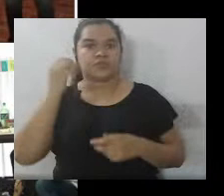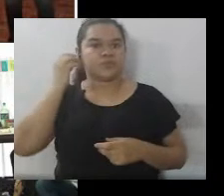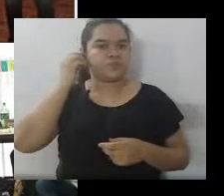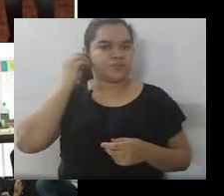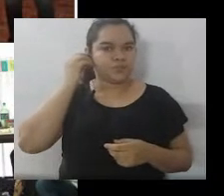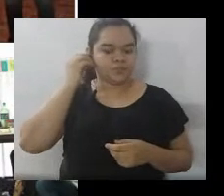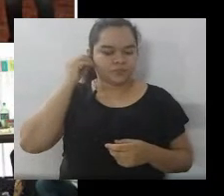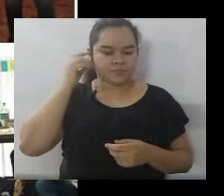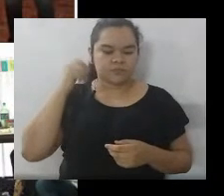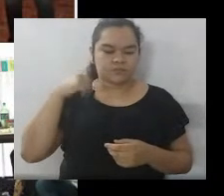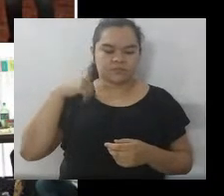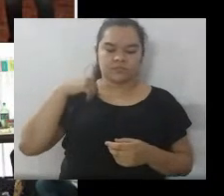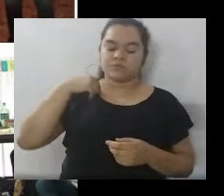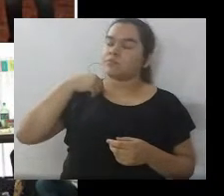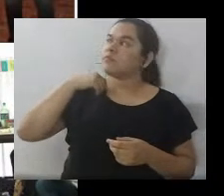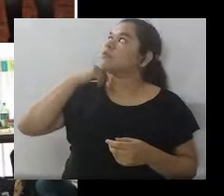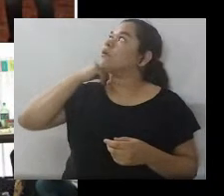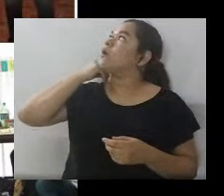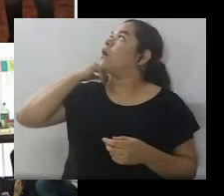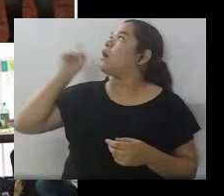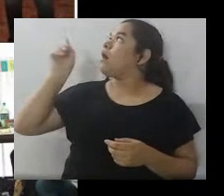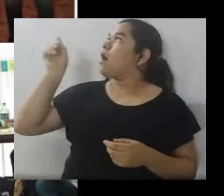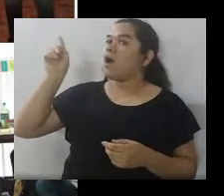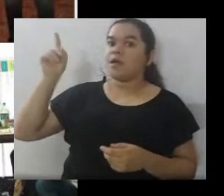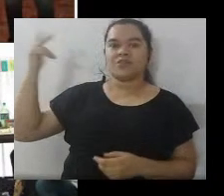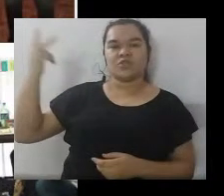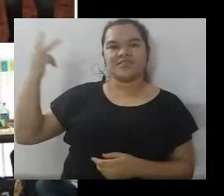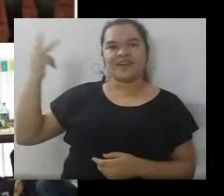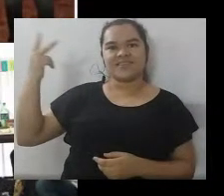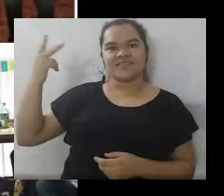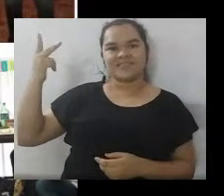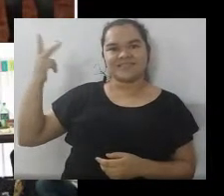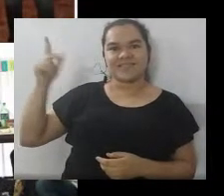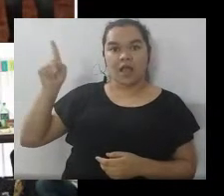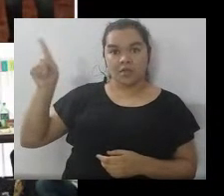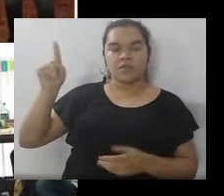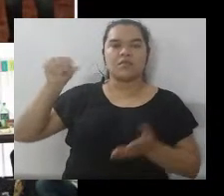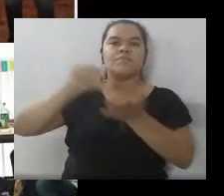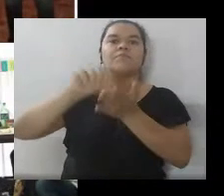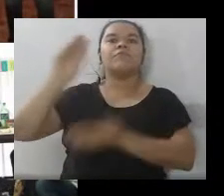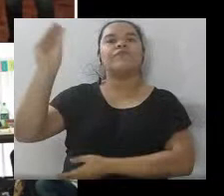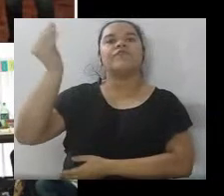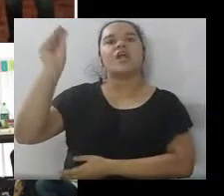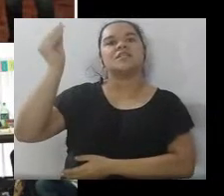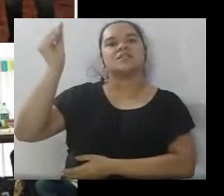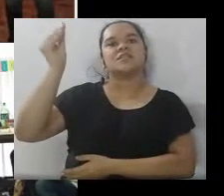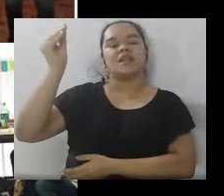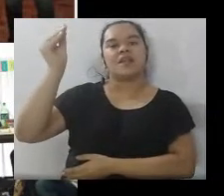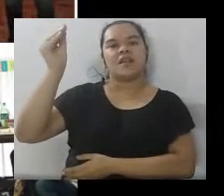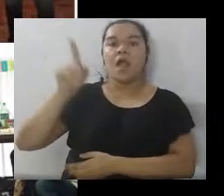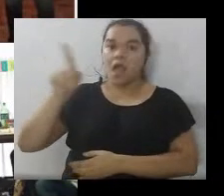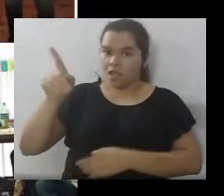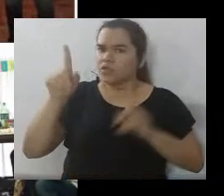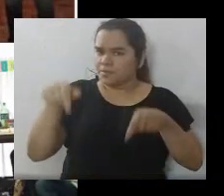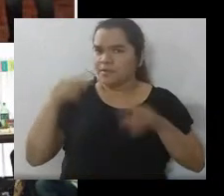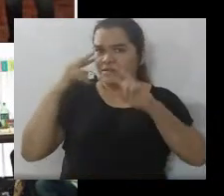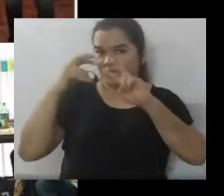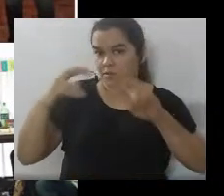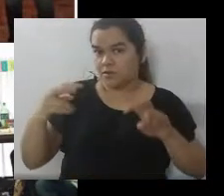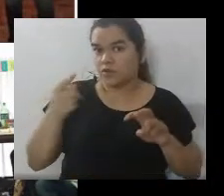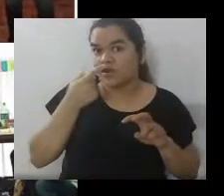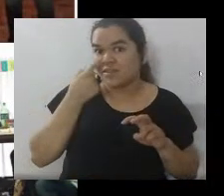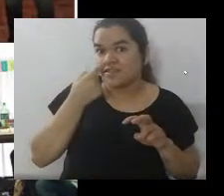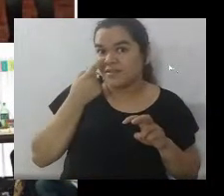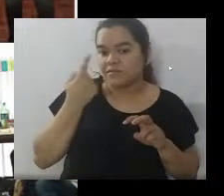lado, que estamos las 3 personas, es un laboratorio de Brasil, que esa es otra cosa que tiene la investigación, que uno